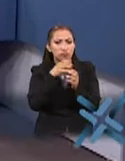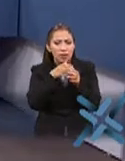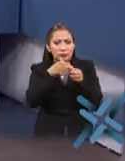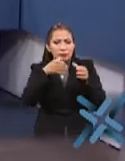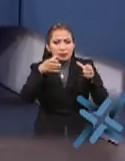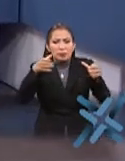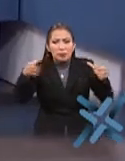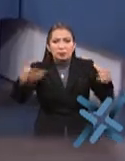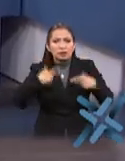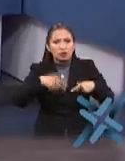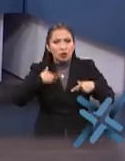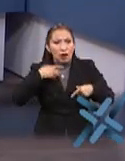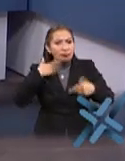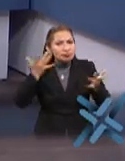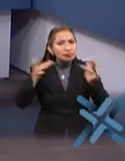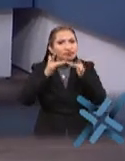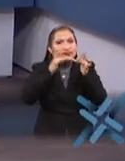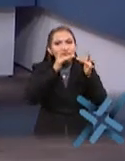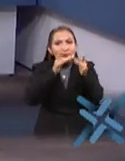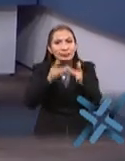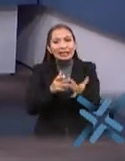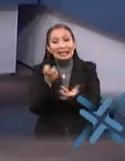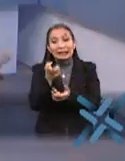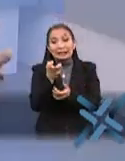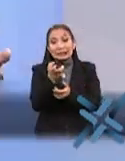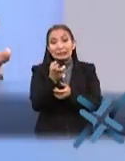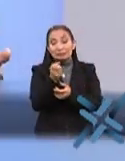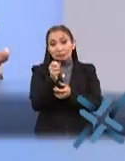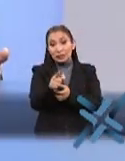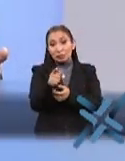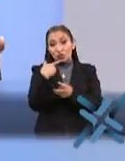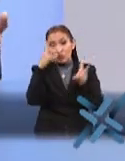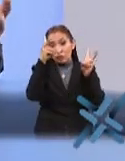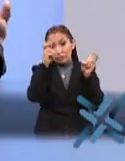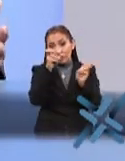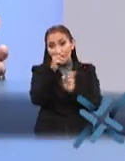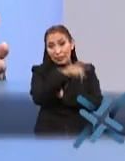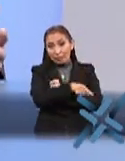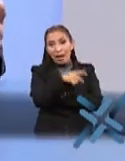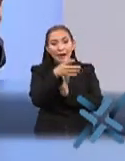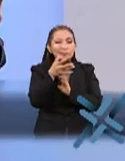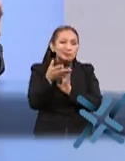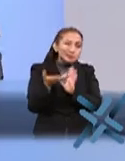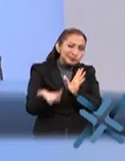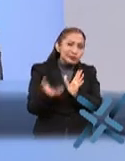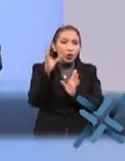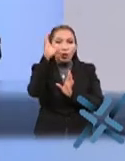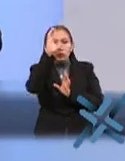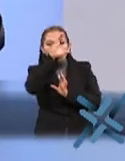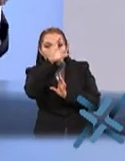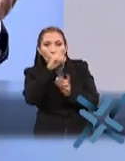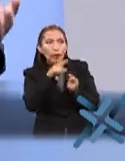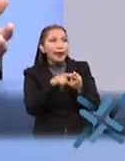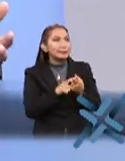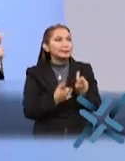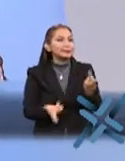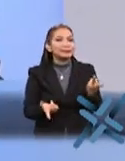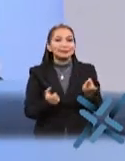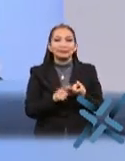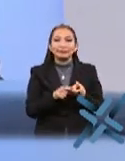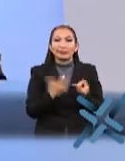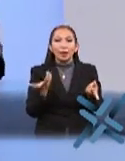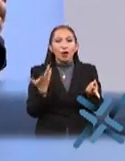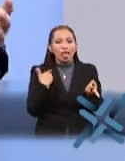mucho en ese aspecto. Y justamente este tipo de temas de carácter cultural, de carácter a